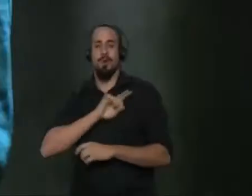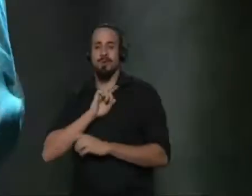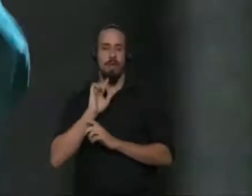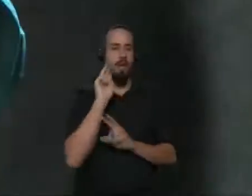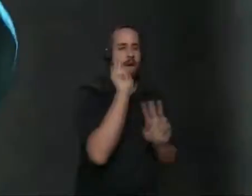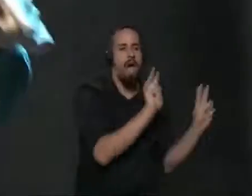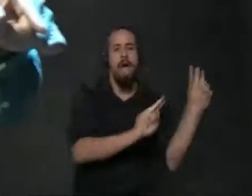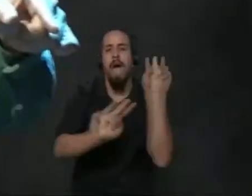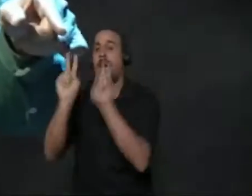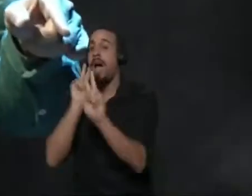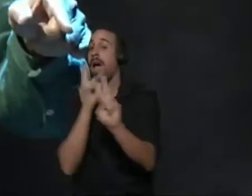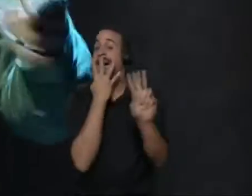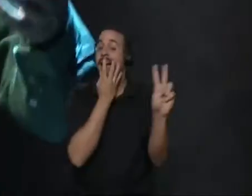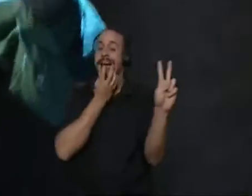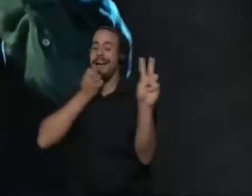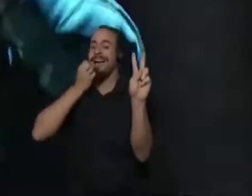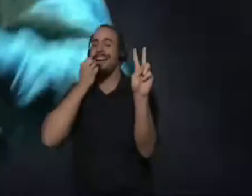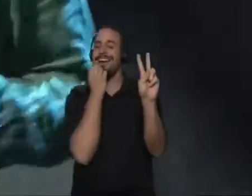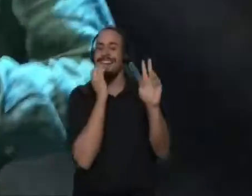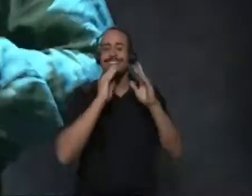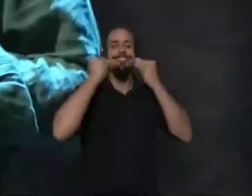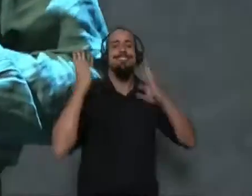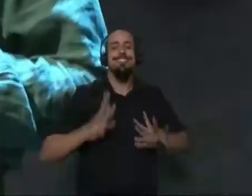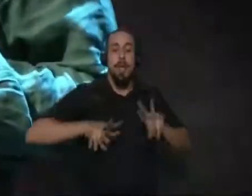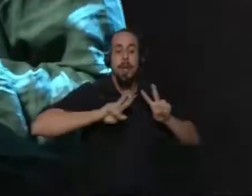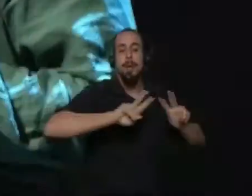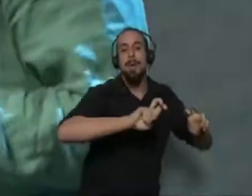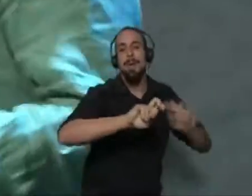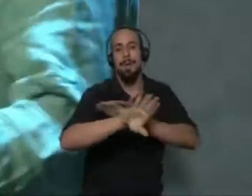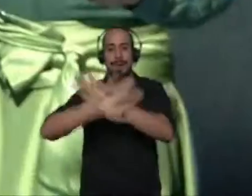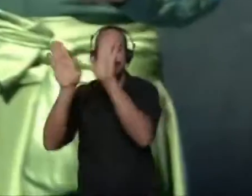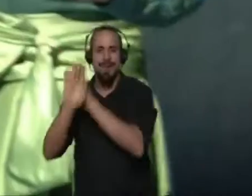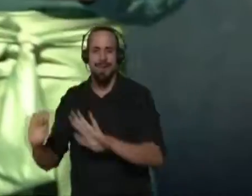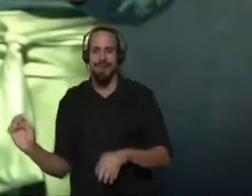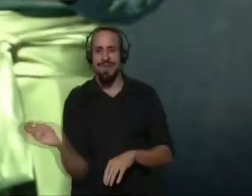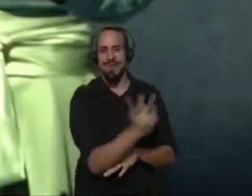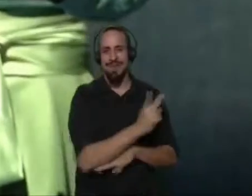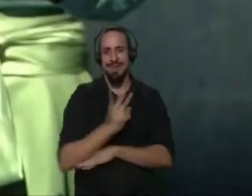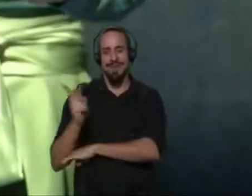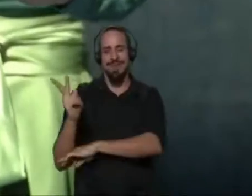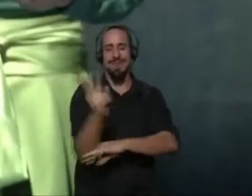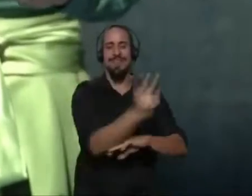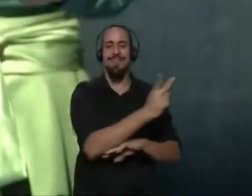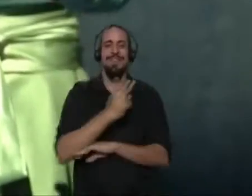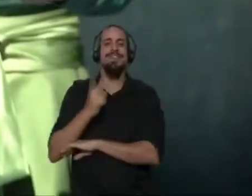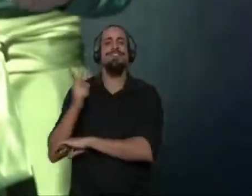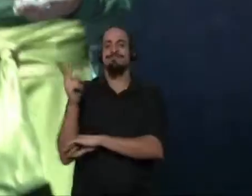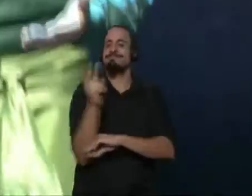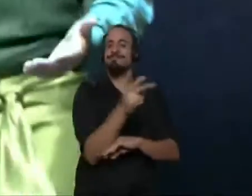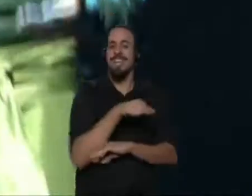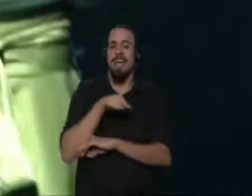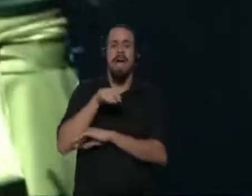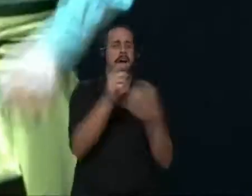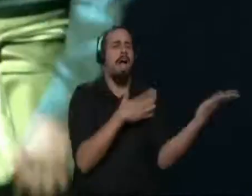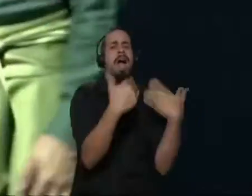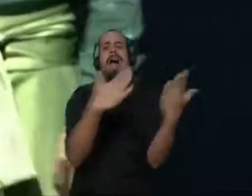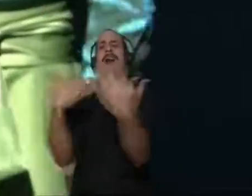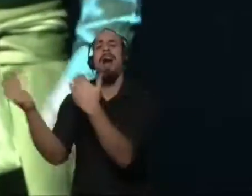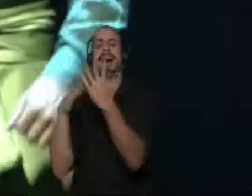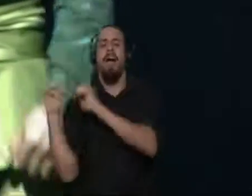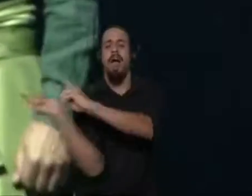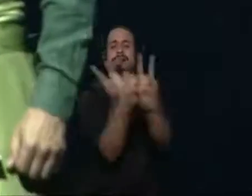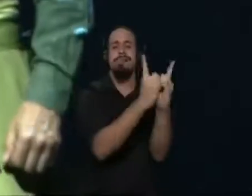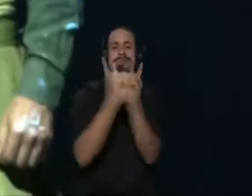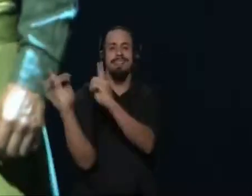confidentes de finales y principios, de conversadas, de amores,